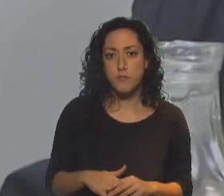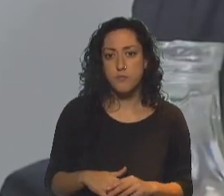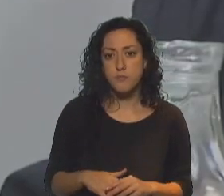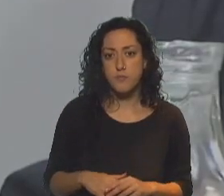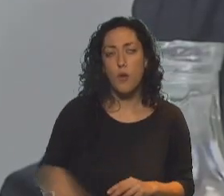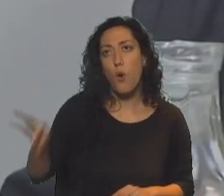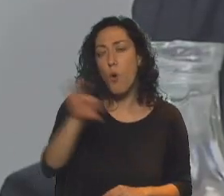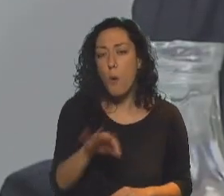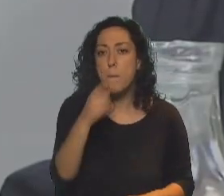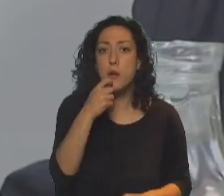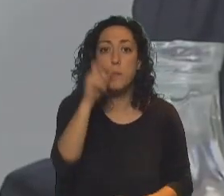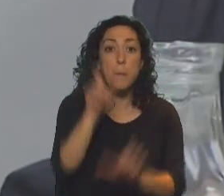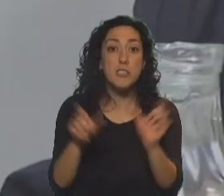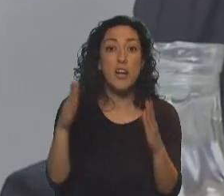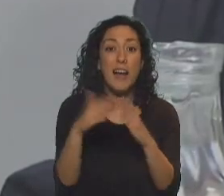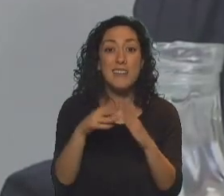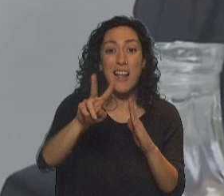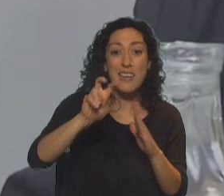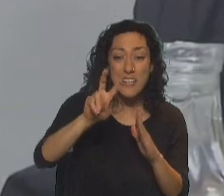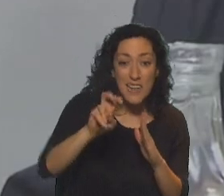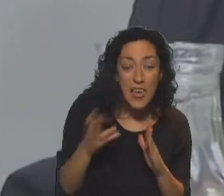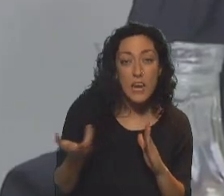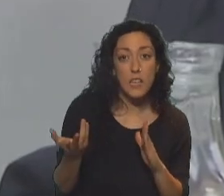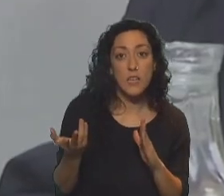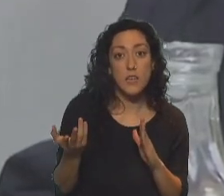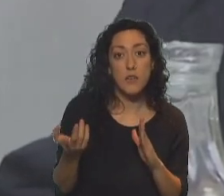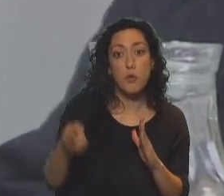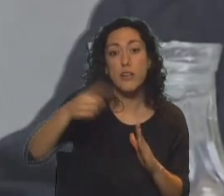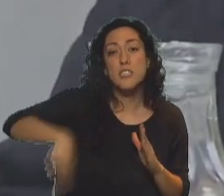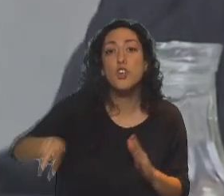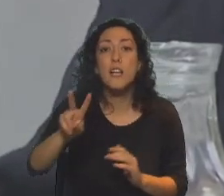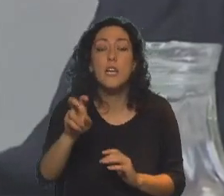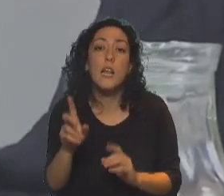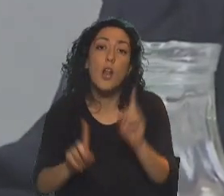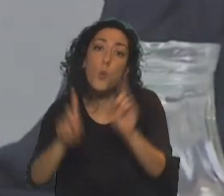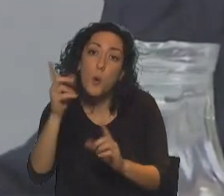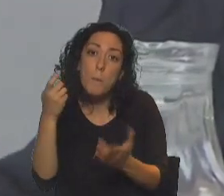o que no pueden pagar el alquiler de la casa para los que todavía pueden pagar un alquiler?